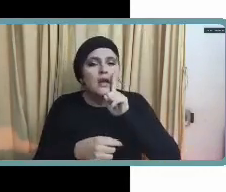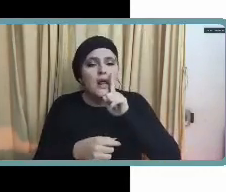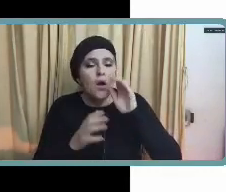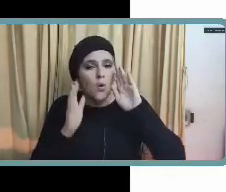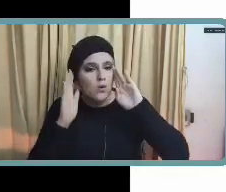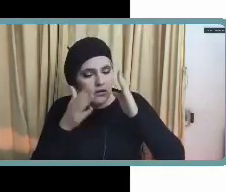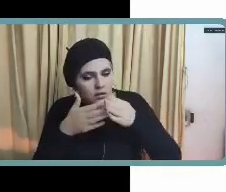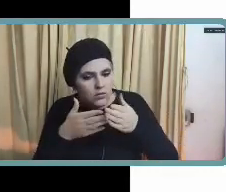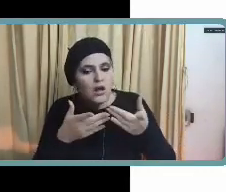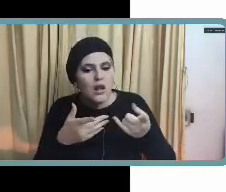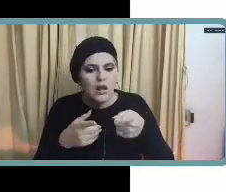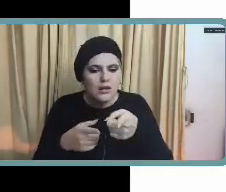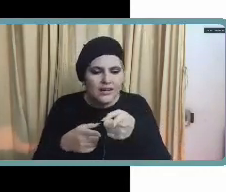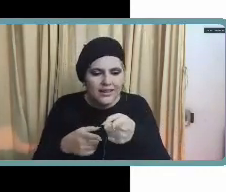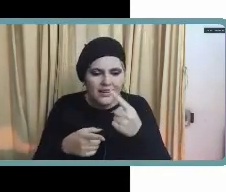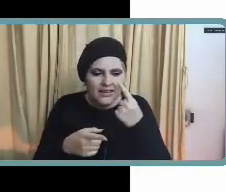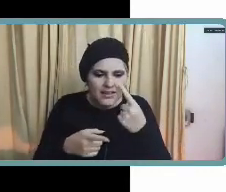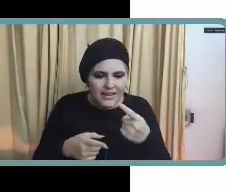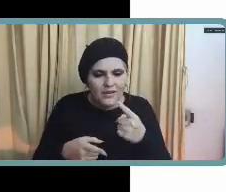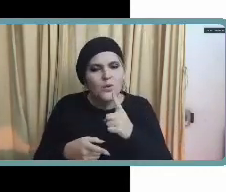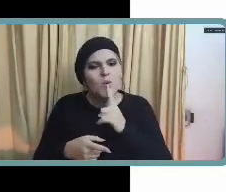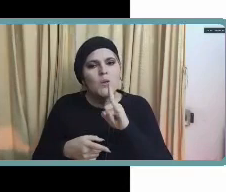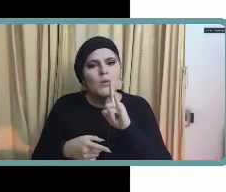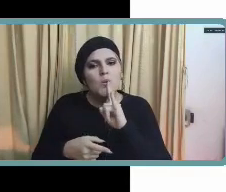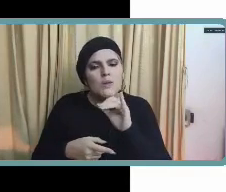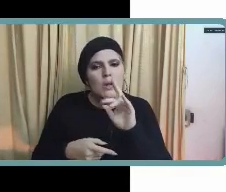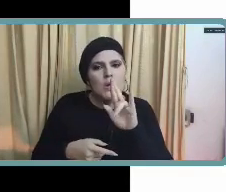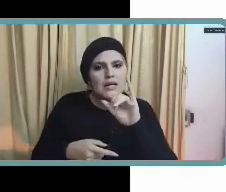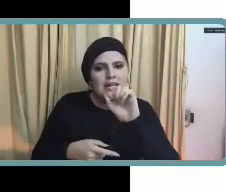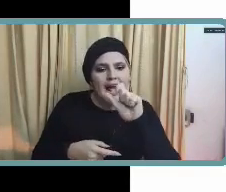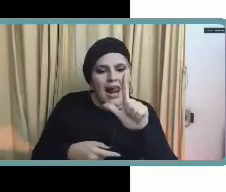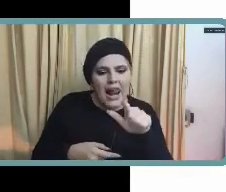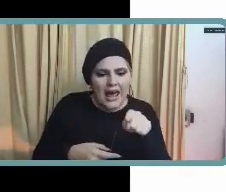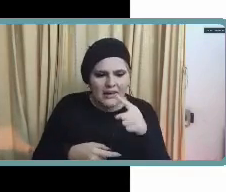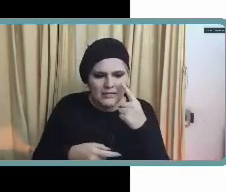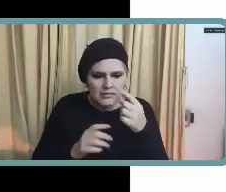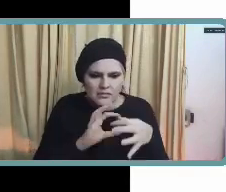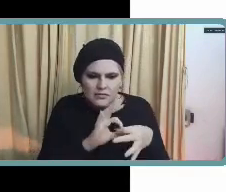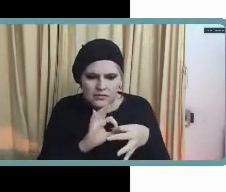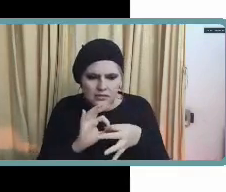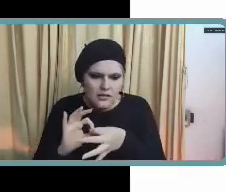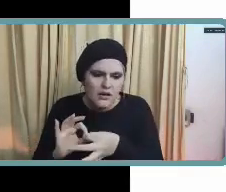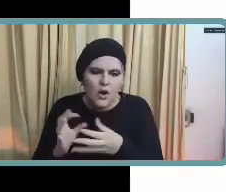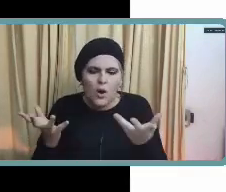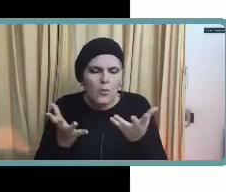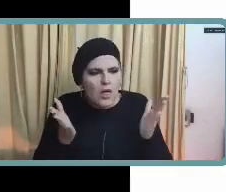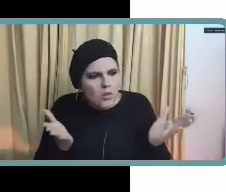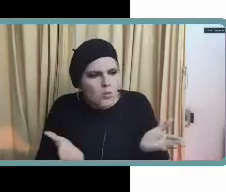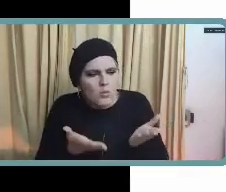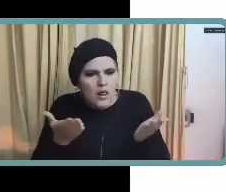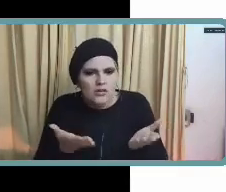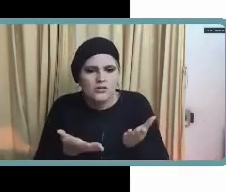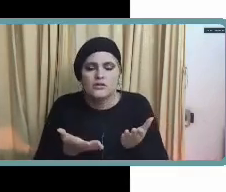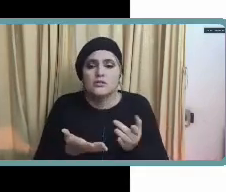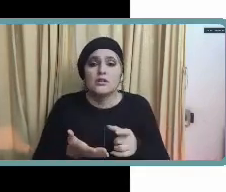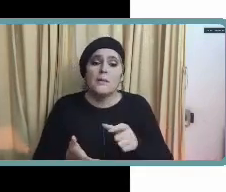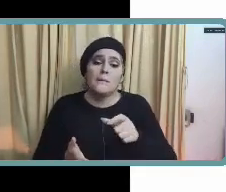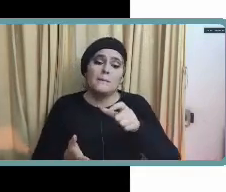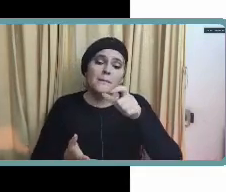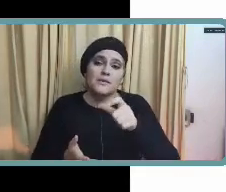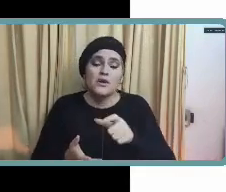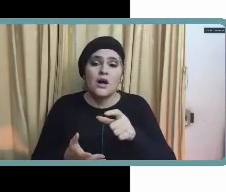donde fundamentalmente quien hace esto es Nelson Nilo, nuestro terapeuta ocupacional, persona y